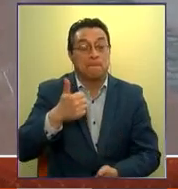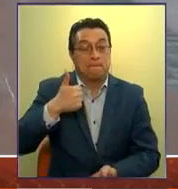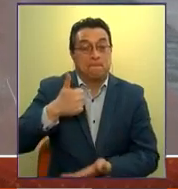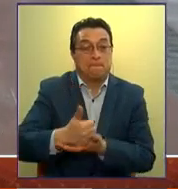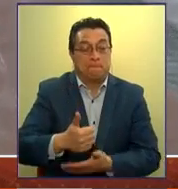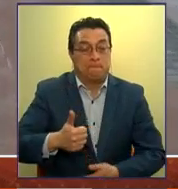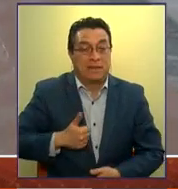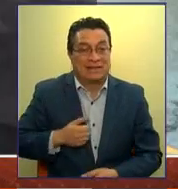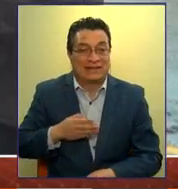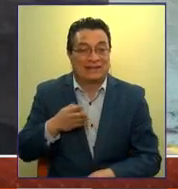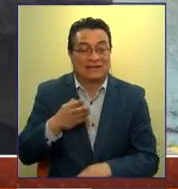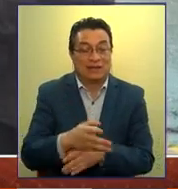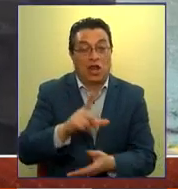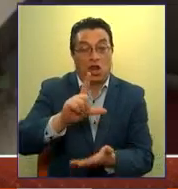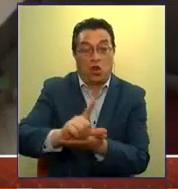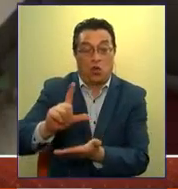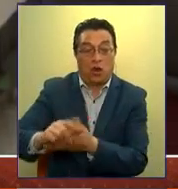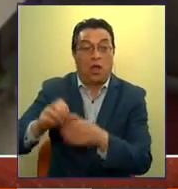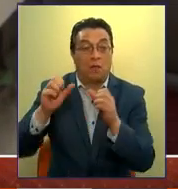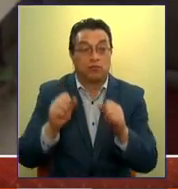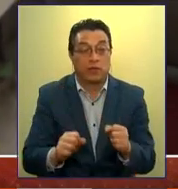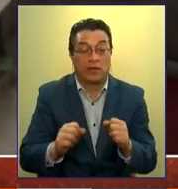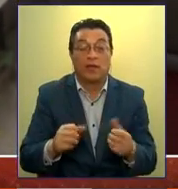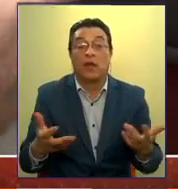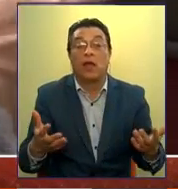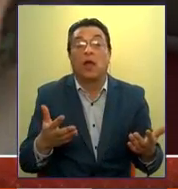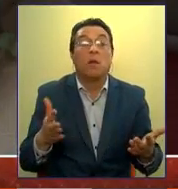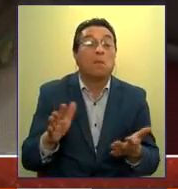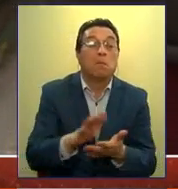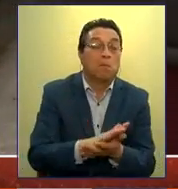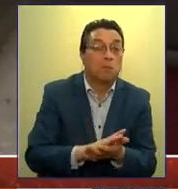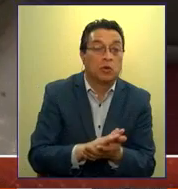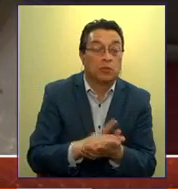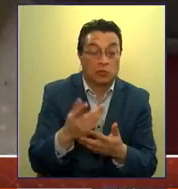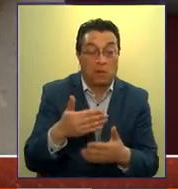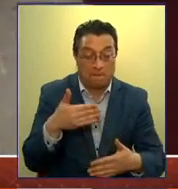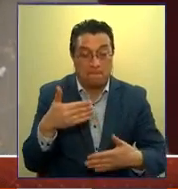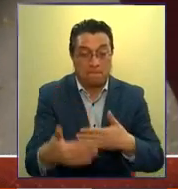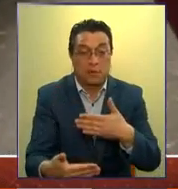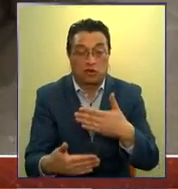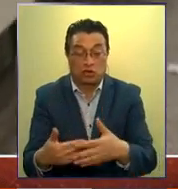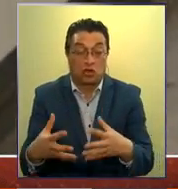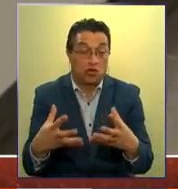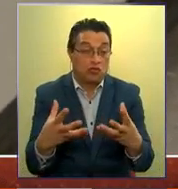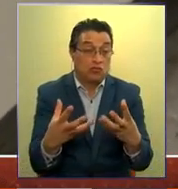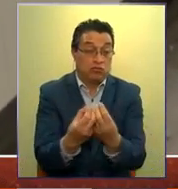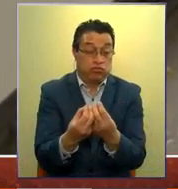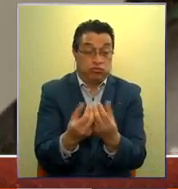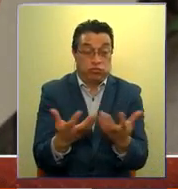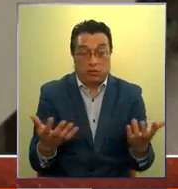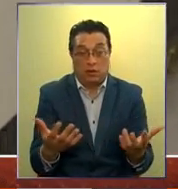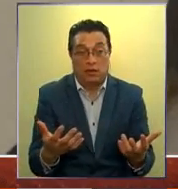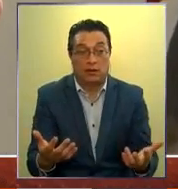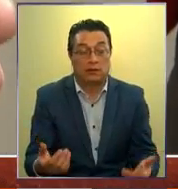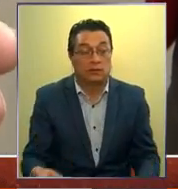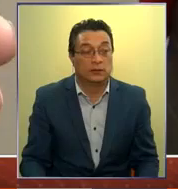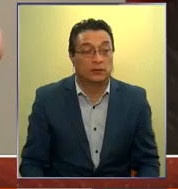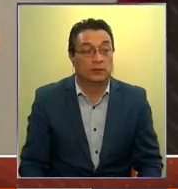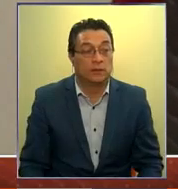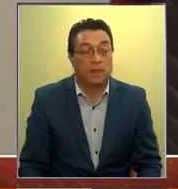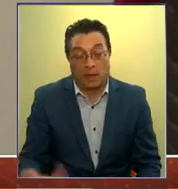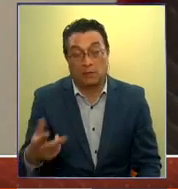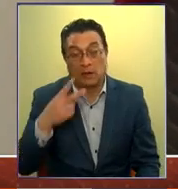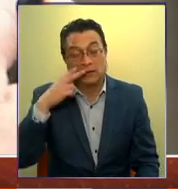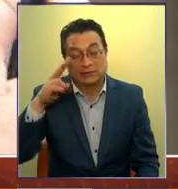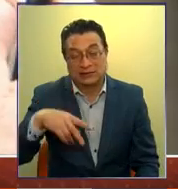que en lugares se podría realizar esta operación, porque se supone que va a ser un proceso muy masivo, ¿no? Sin duda,